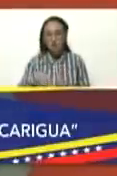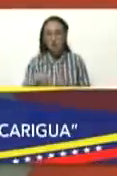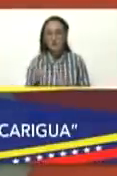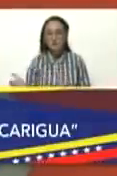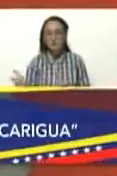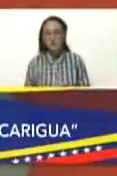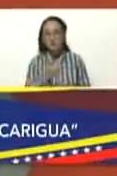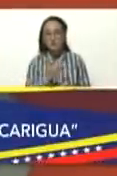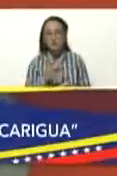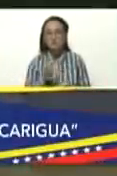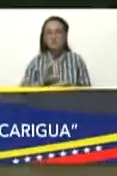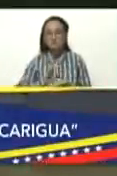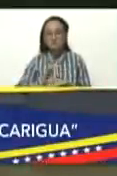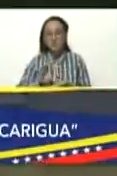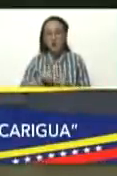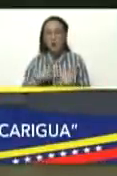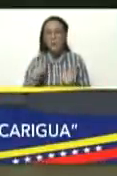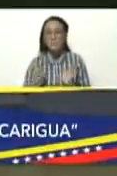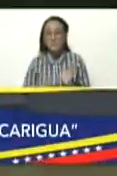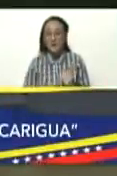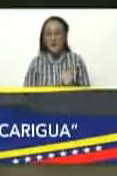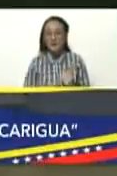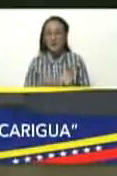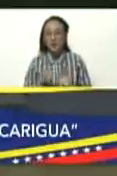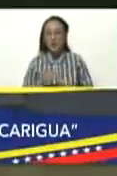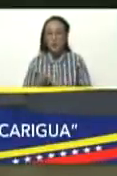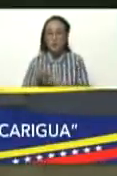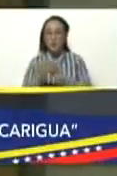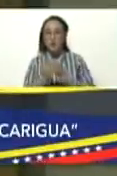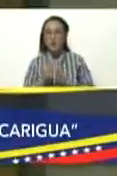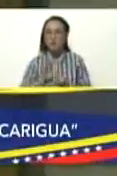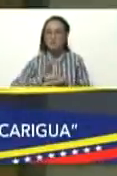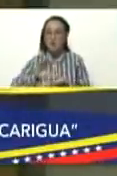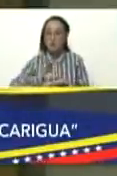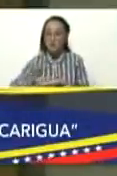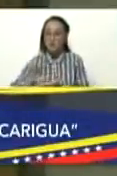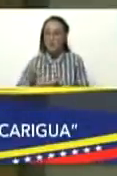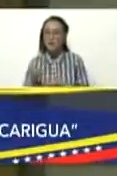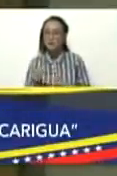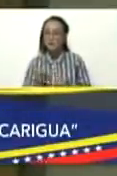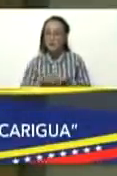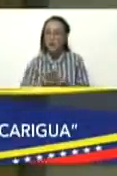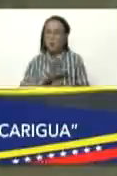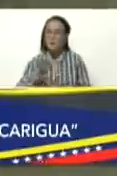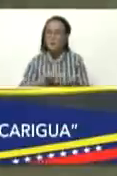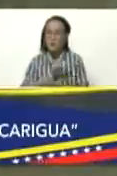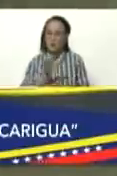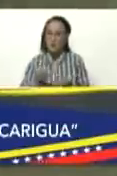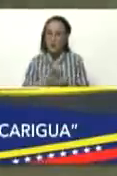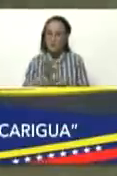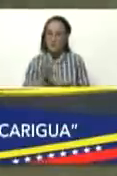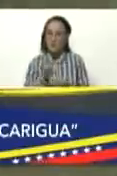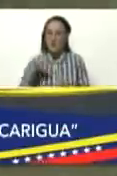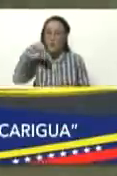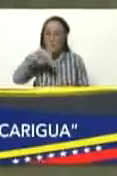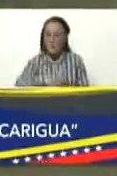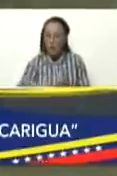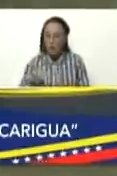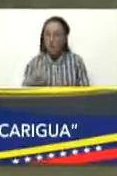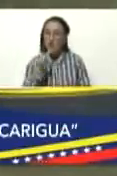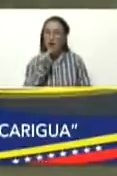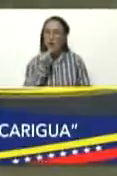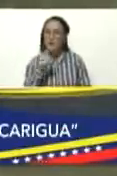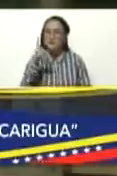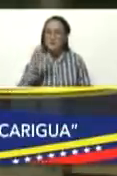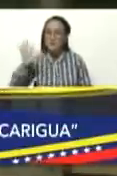recaudado es invertido totalmente en nuestras comunidades y así poder solucionar los problemas de los pozos al